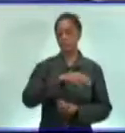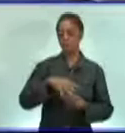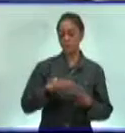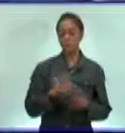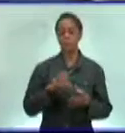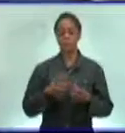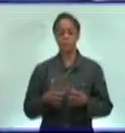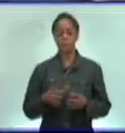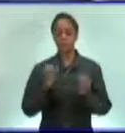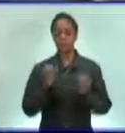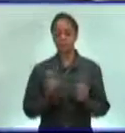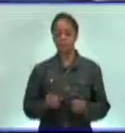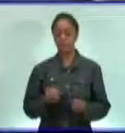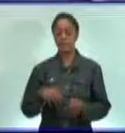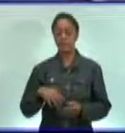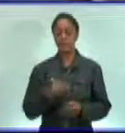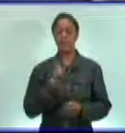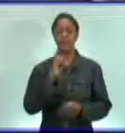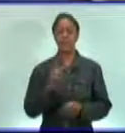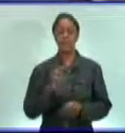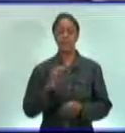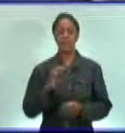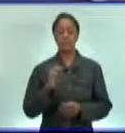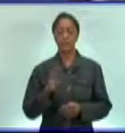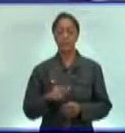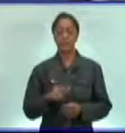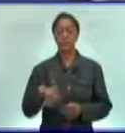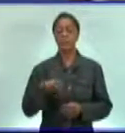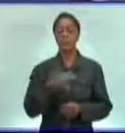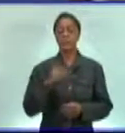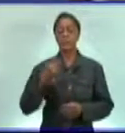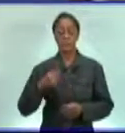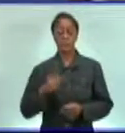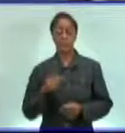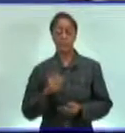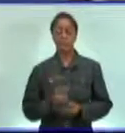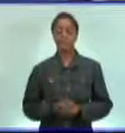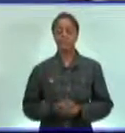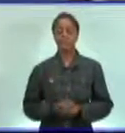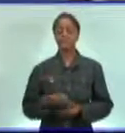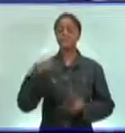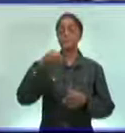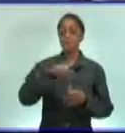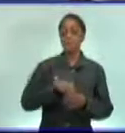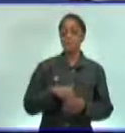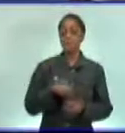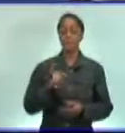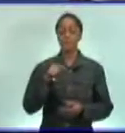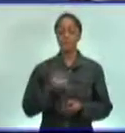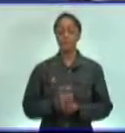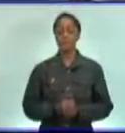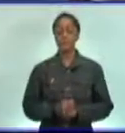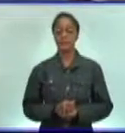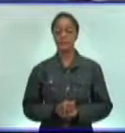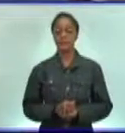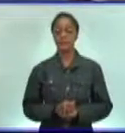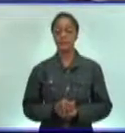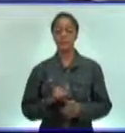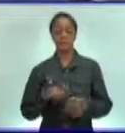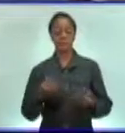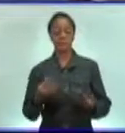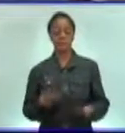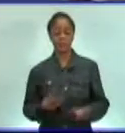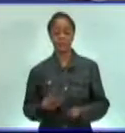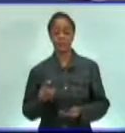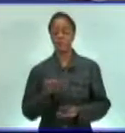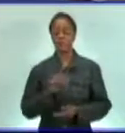nuclear que mantiene el ADN, la información genética de la célula, dentro de él. Por supuesto,